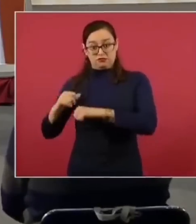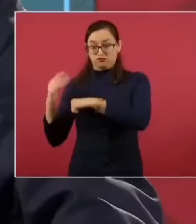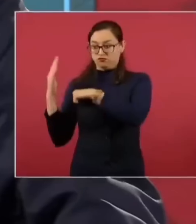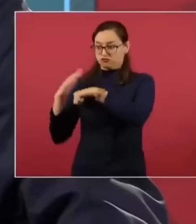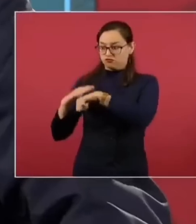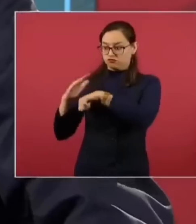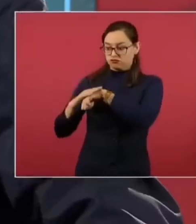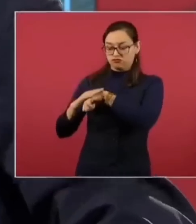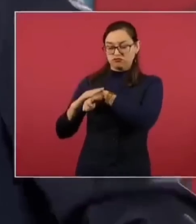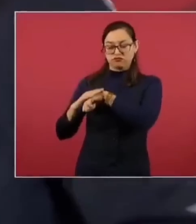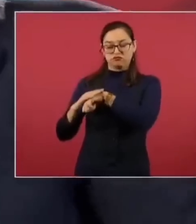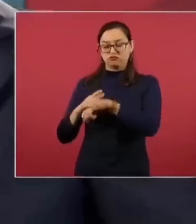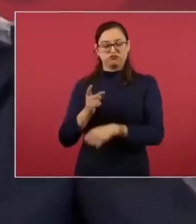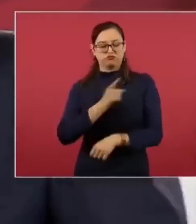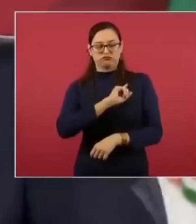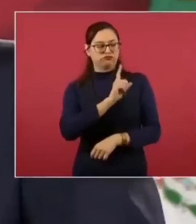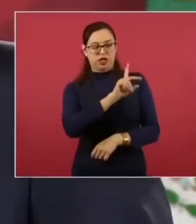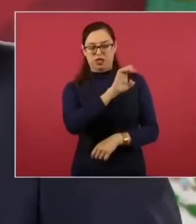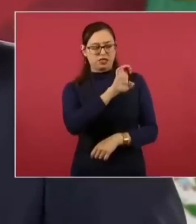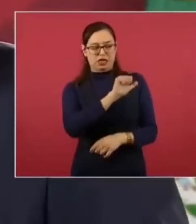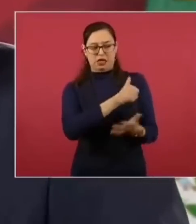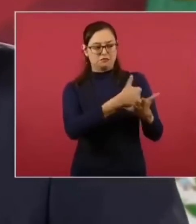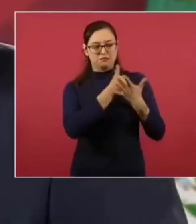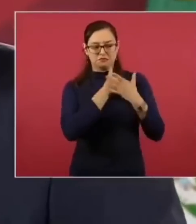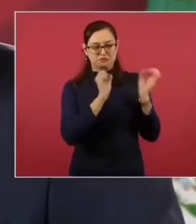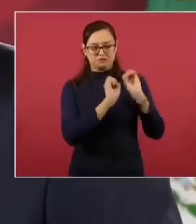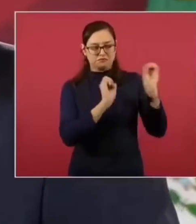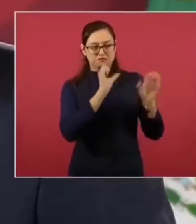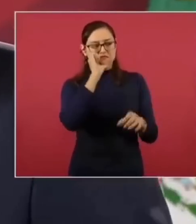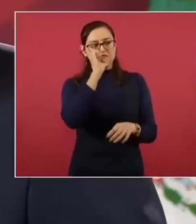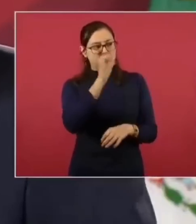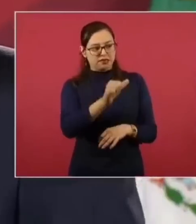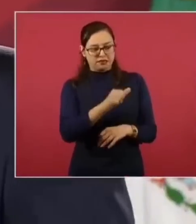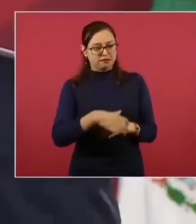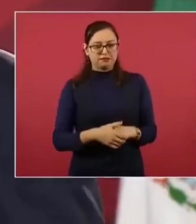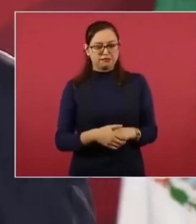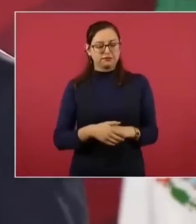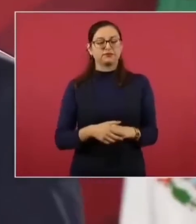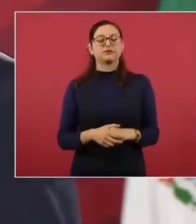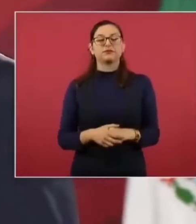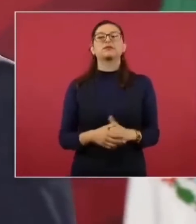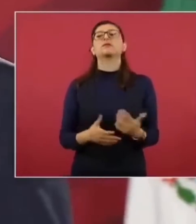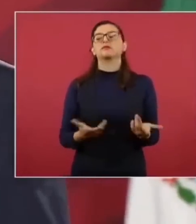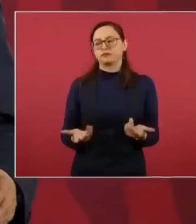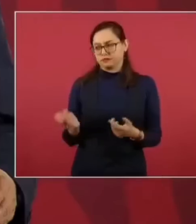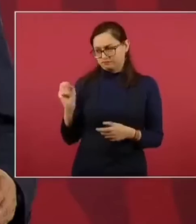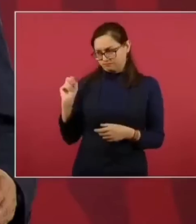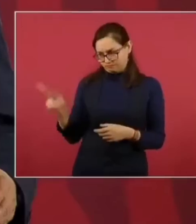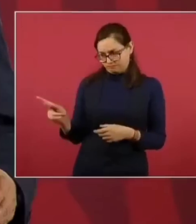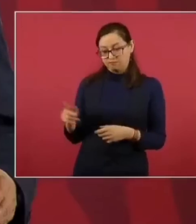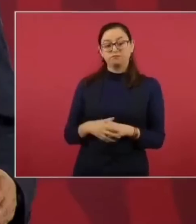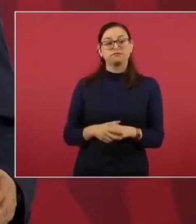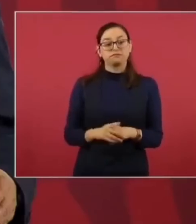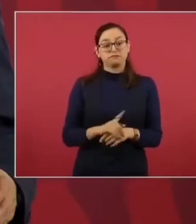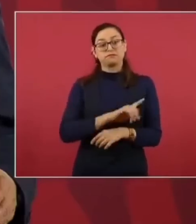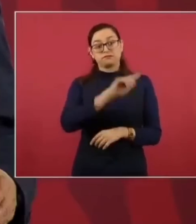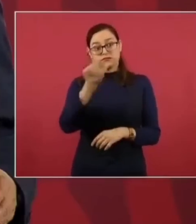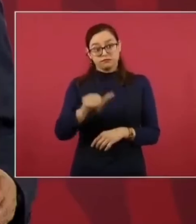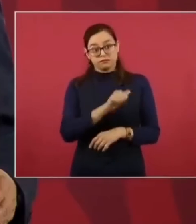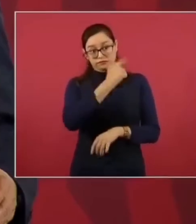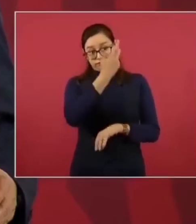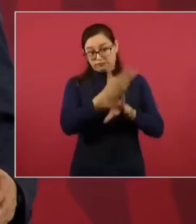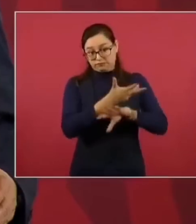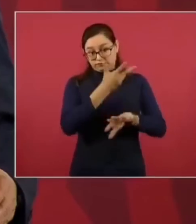de que no hubo esa participación. Y luego, pues